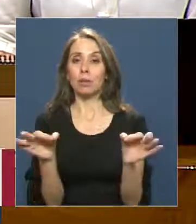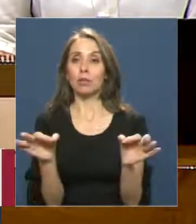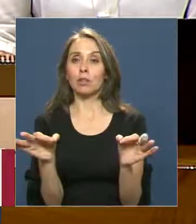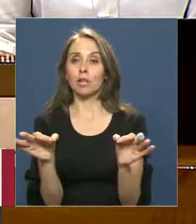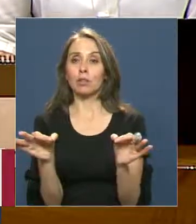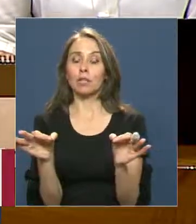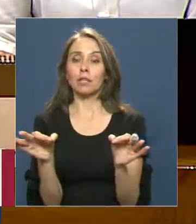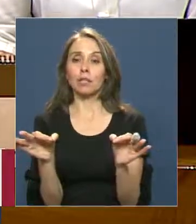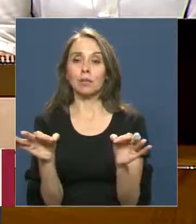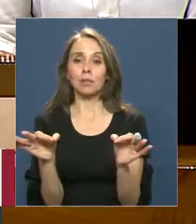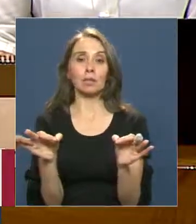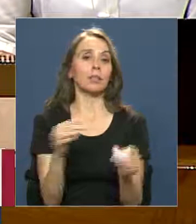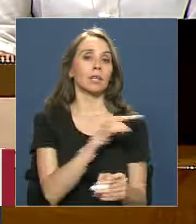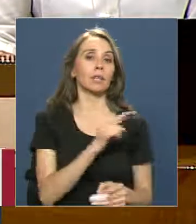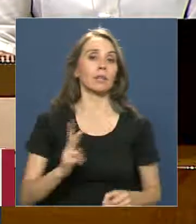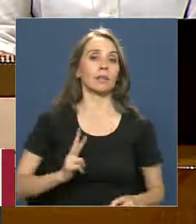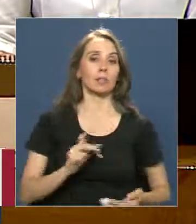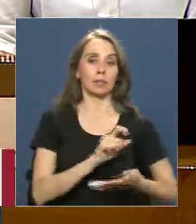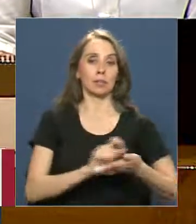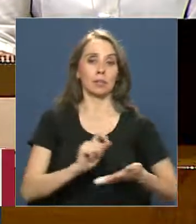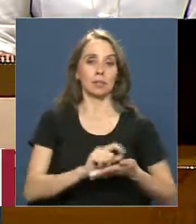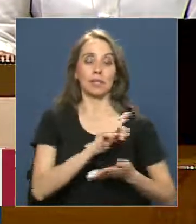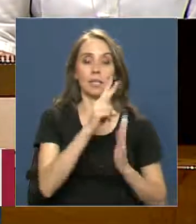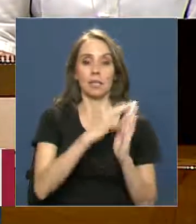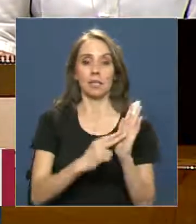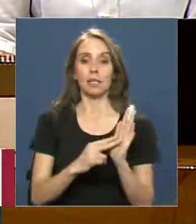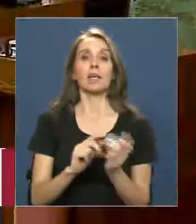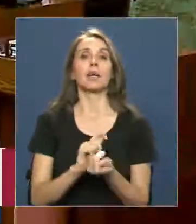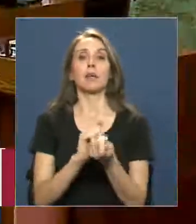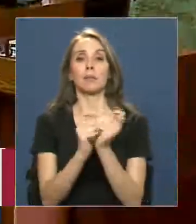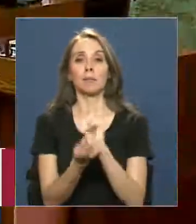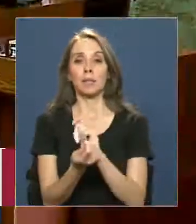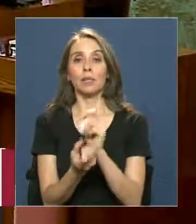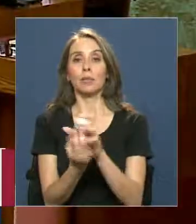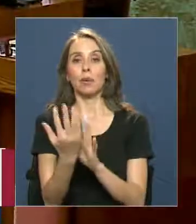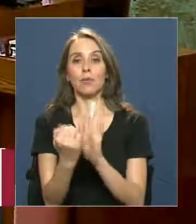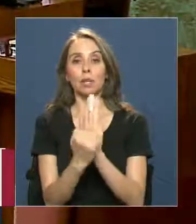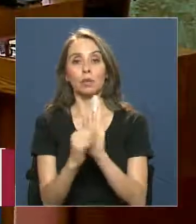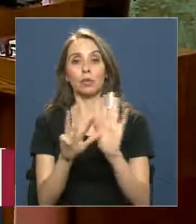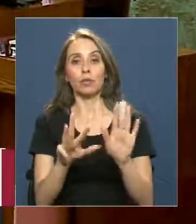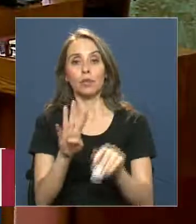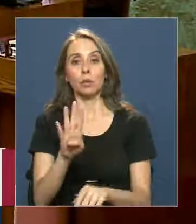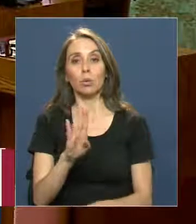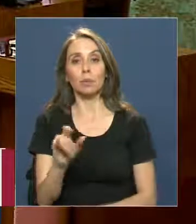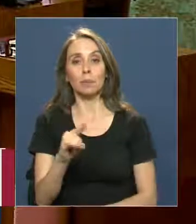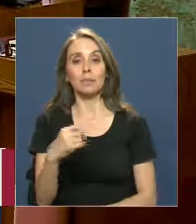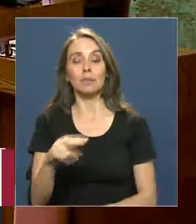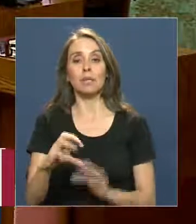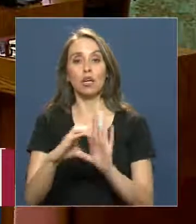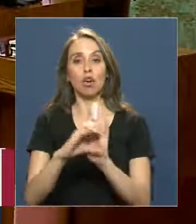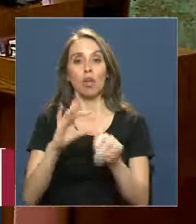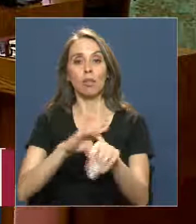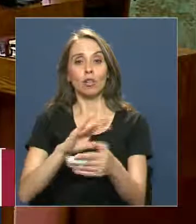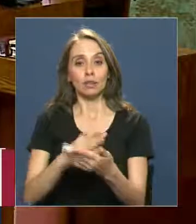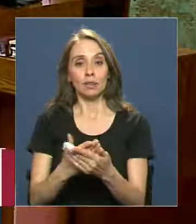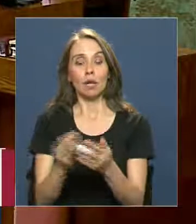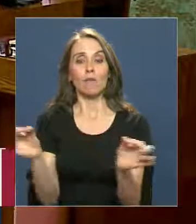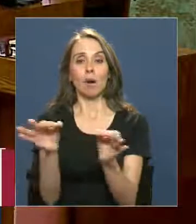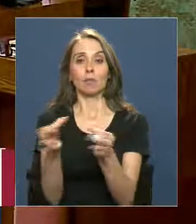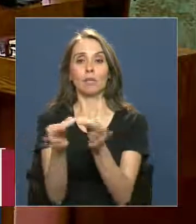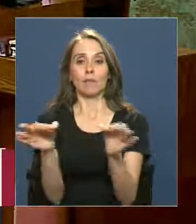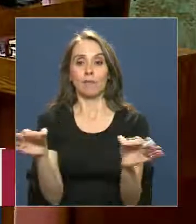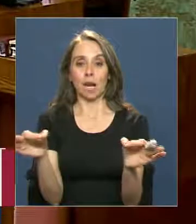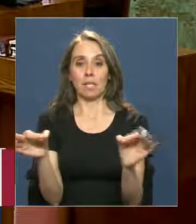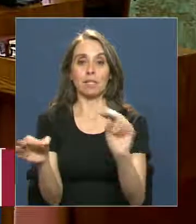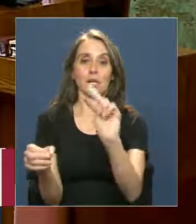Señor secretario, lea la indicación. Modifíquese el nuevo artículo 94 bis del Código Sanitario de la siguiente